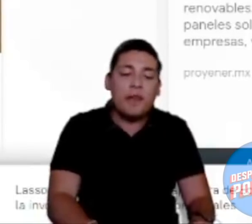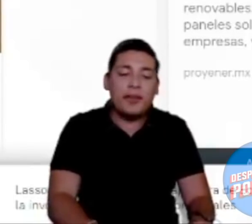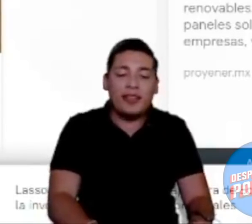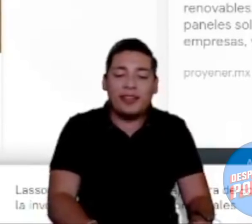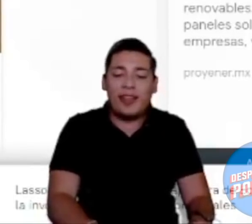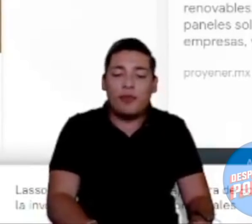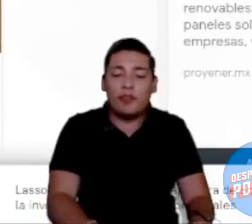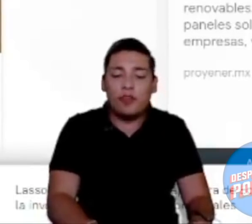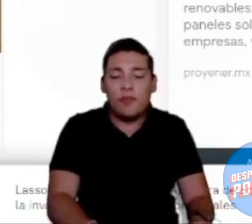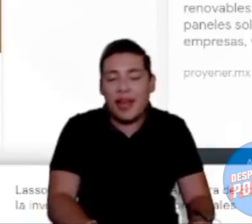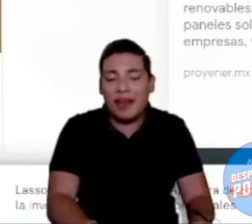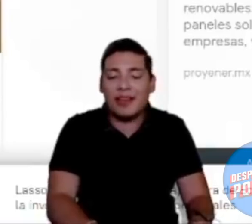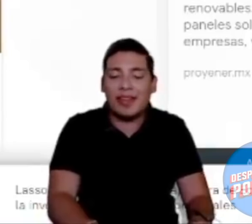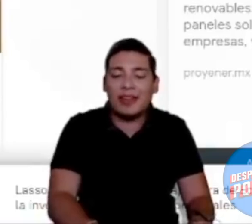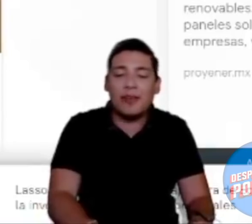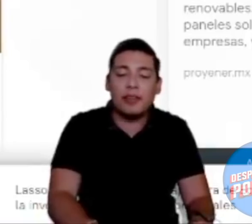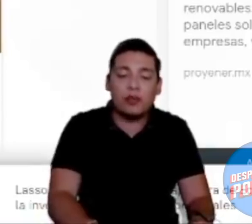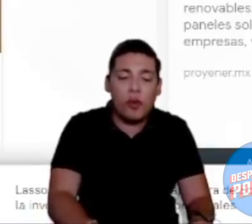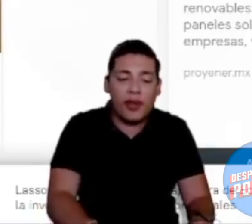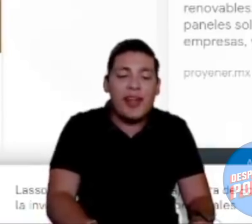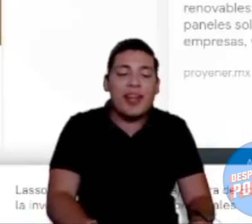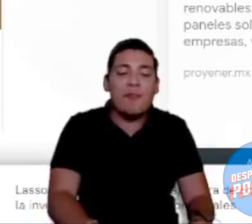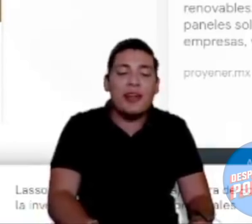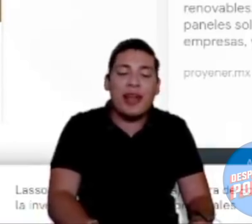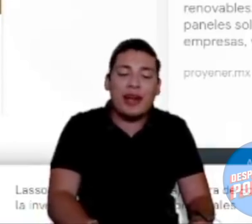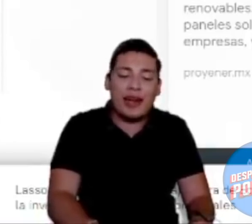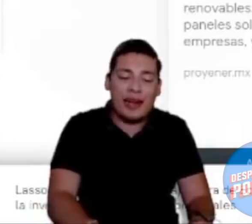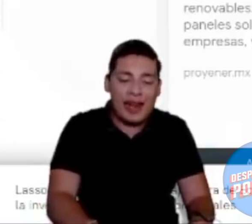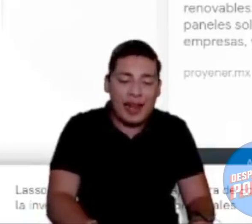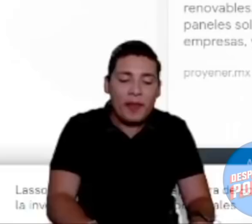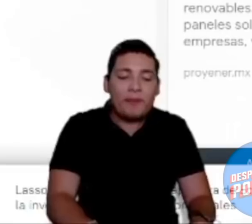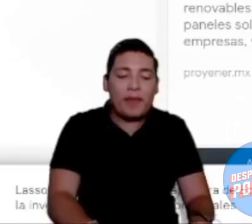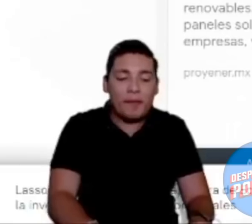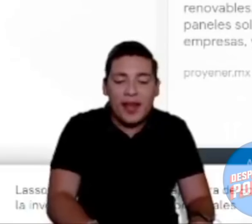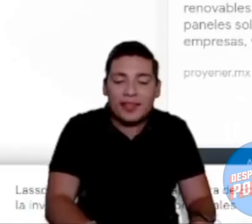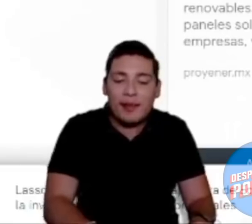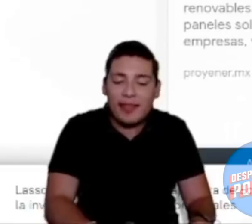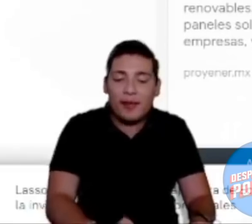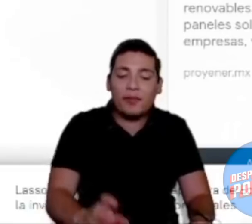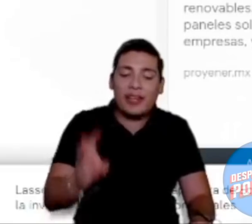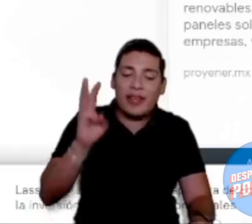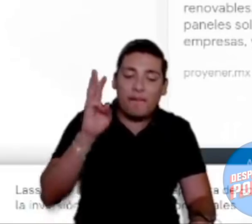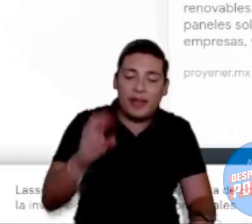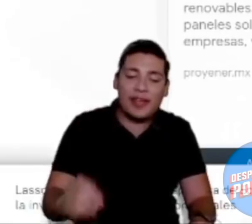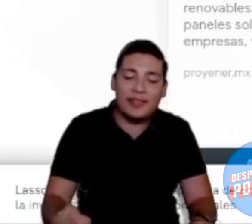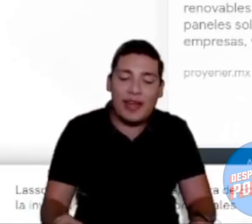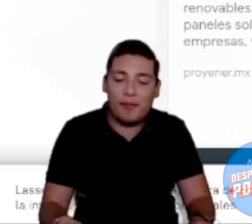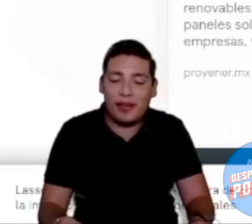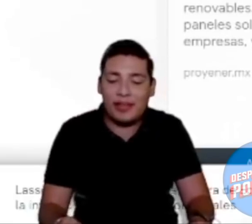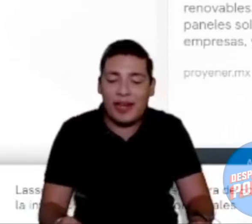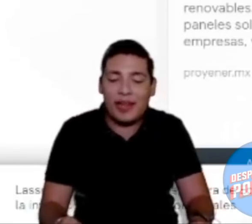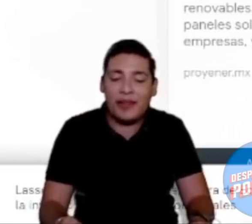México, mientras que en cuestión minera resaltan Mexcobre y Minera Cananea. También se vendieron 3 empresas